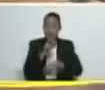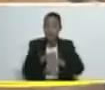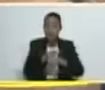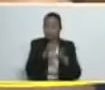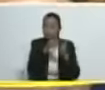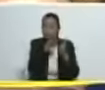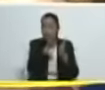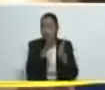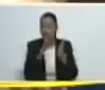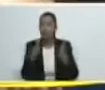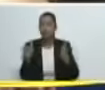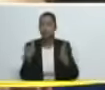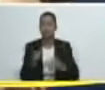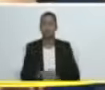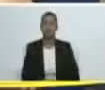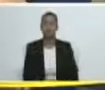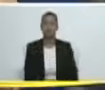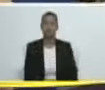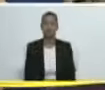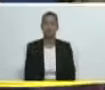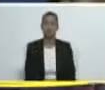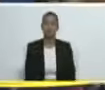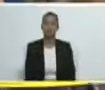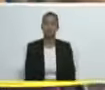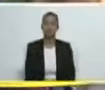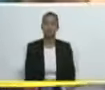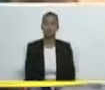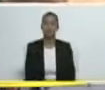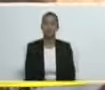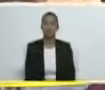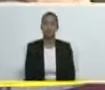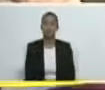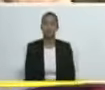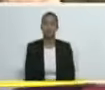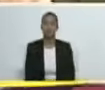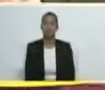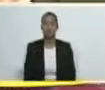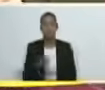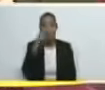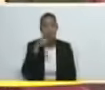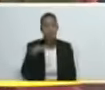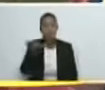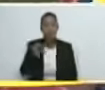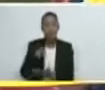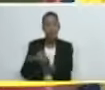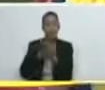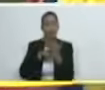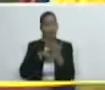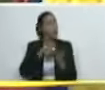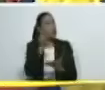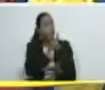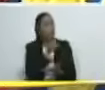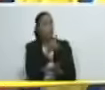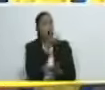cuando nos tocó comernos un cable. El pueblo me dijo: no te rindas,